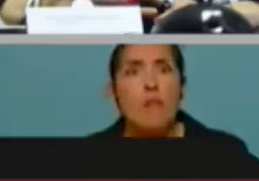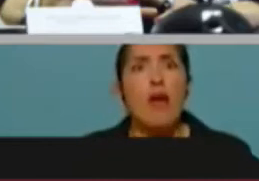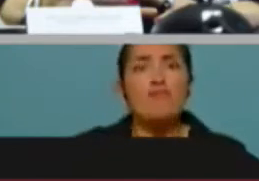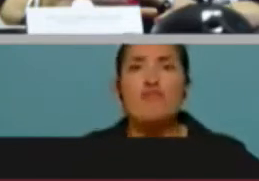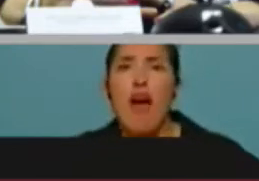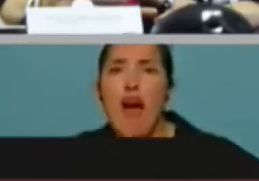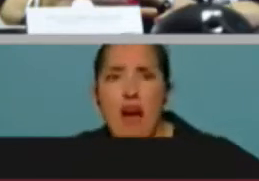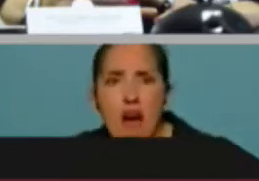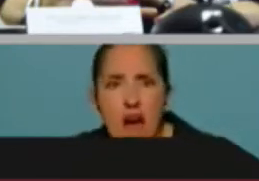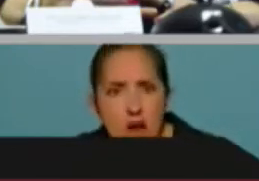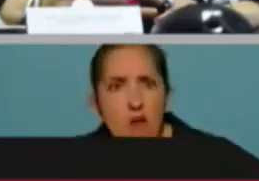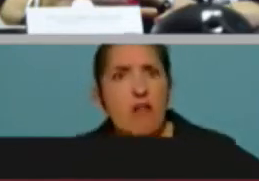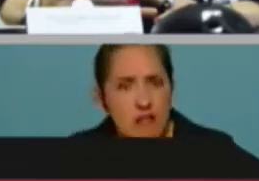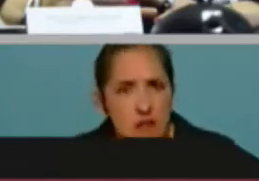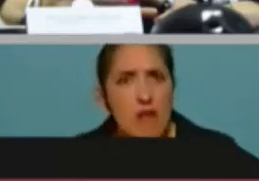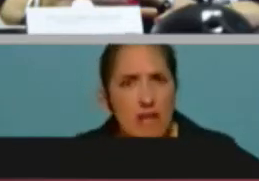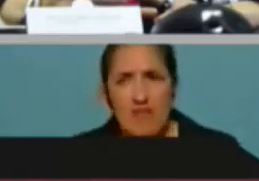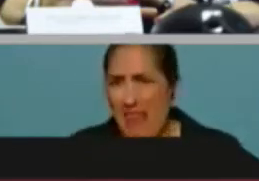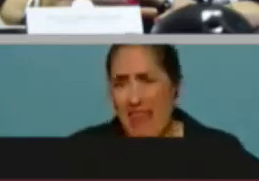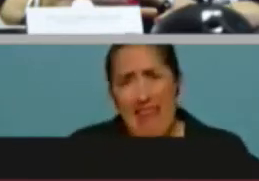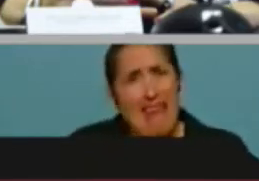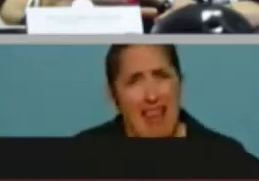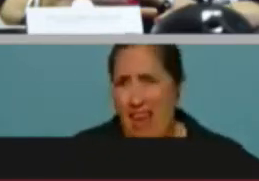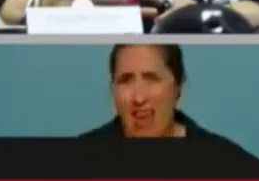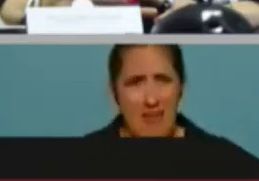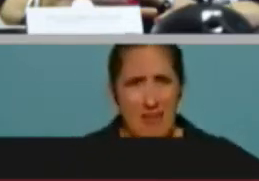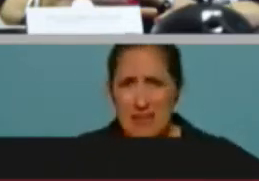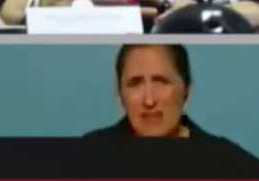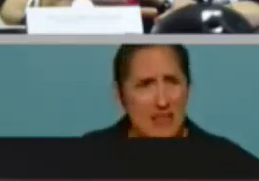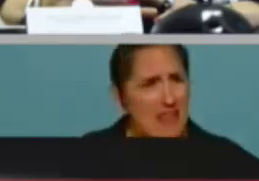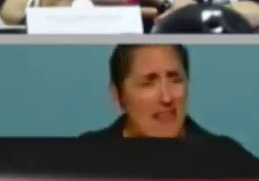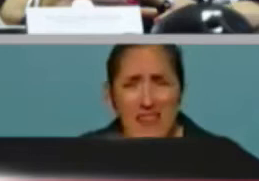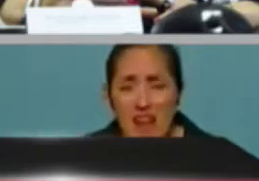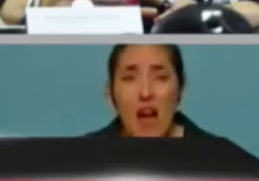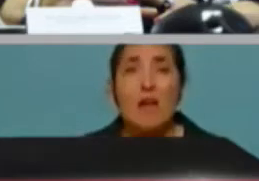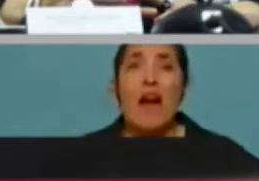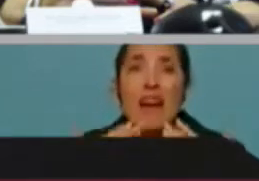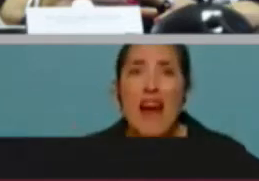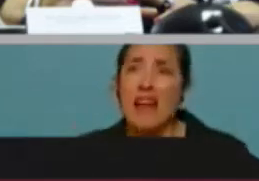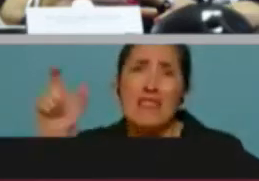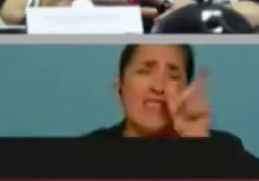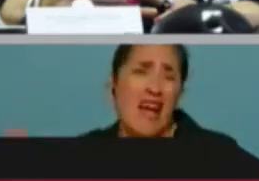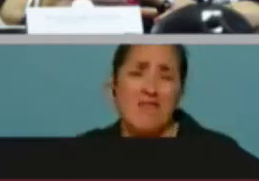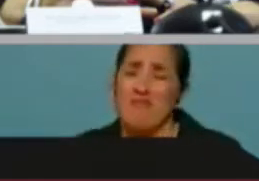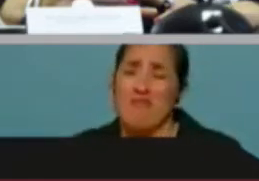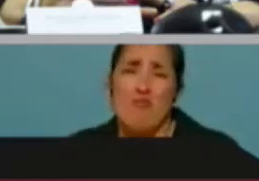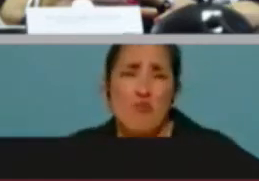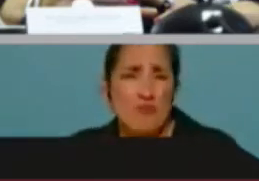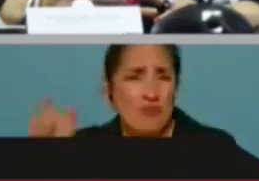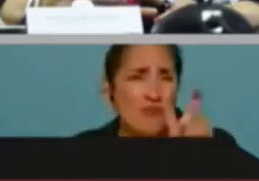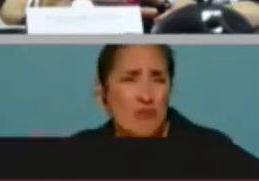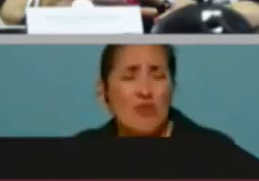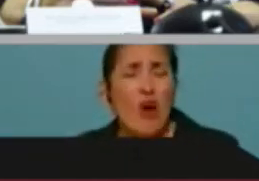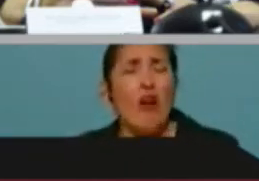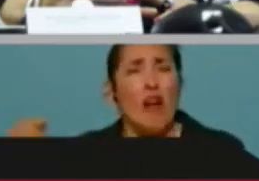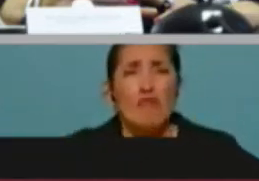el gobierno anterior. Así que realmente creo que ello, conjuntamente con